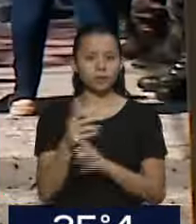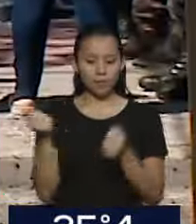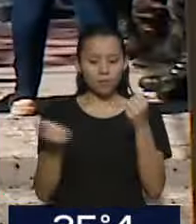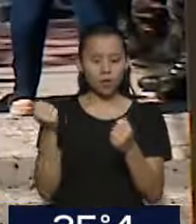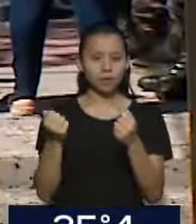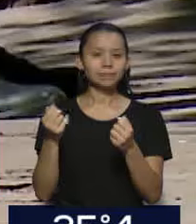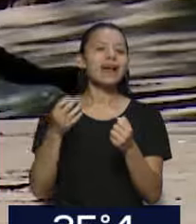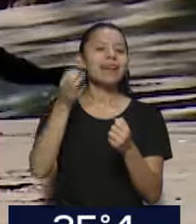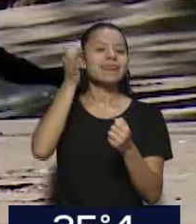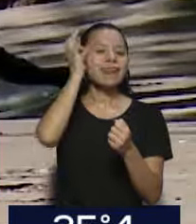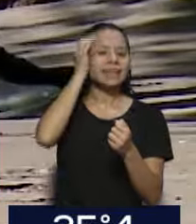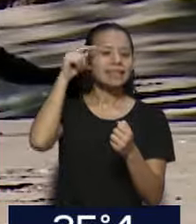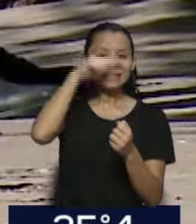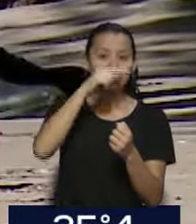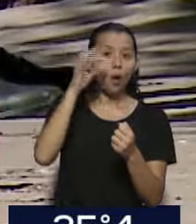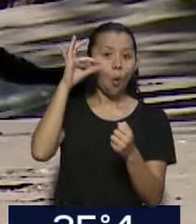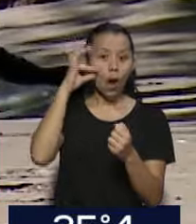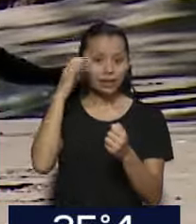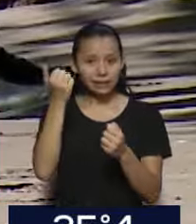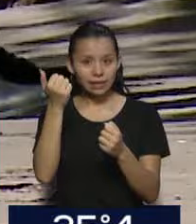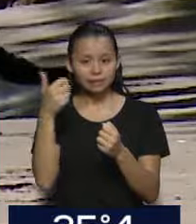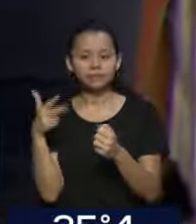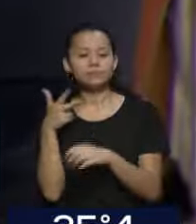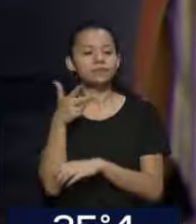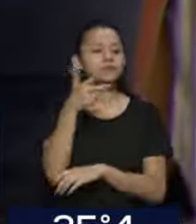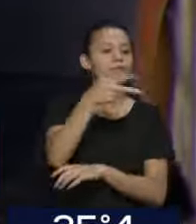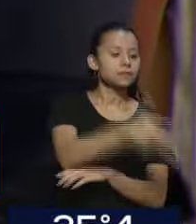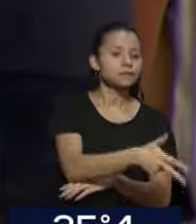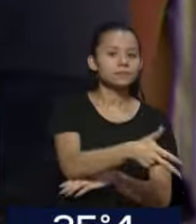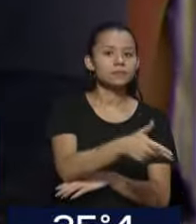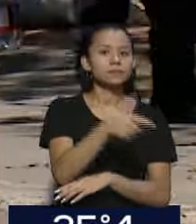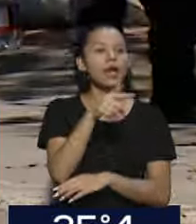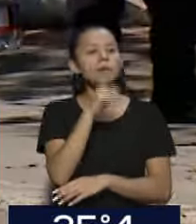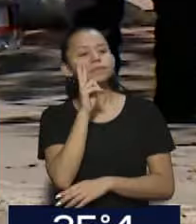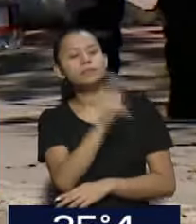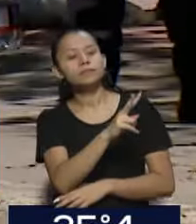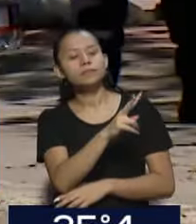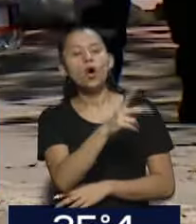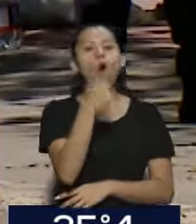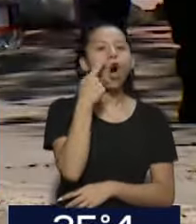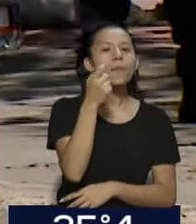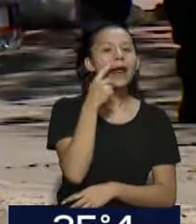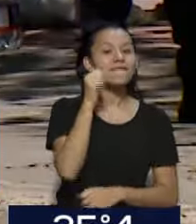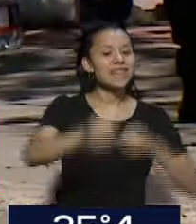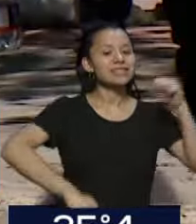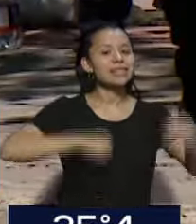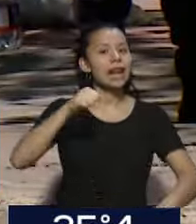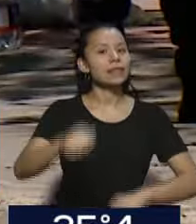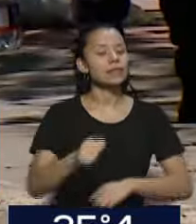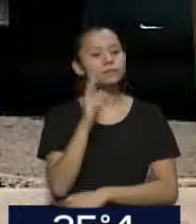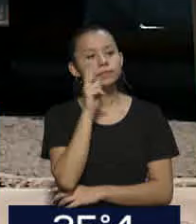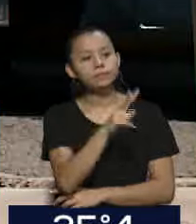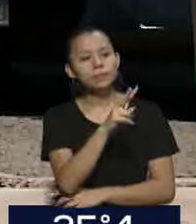3746, ubican a este individuo sospechoso que se trasladaba en una bicicleta e hizo notar este hombre que